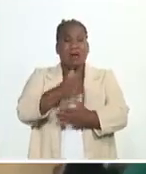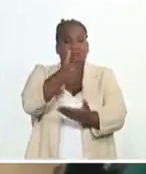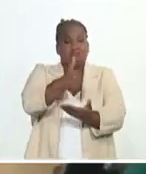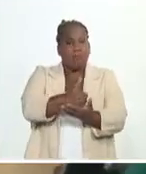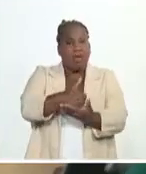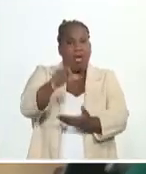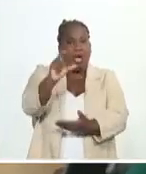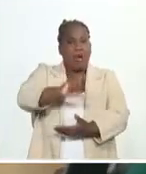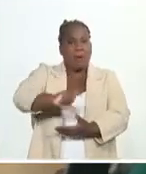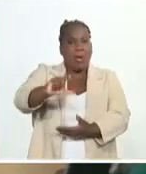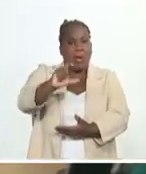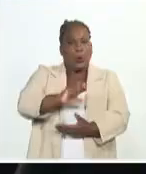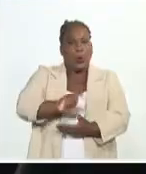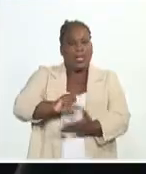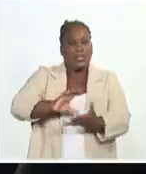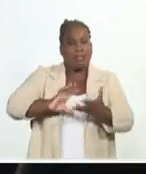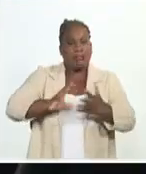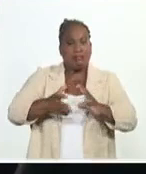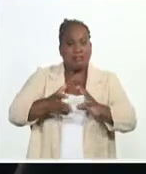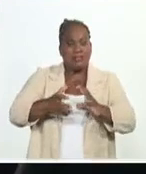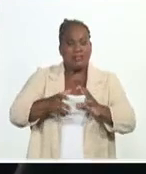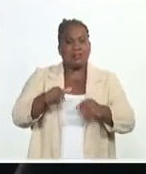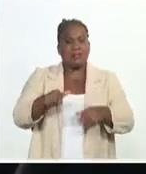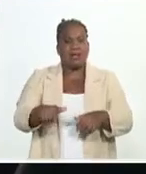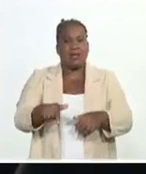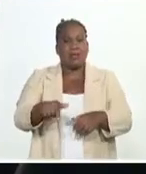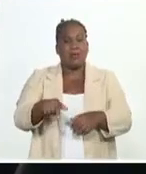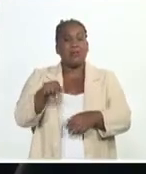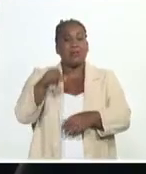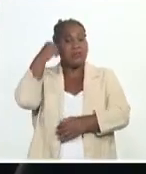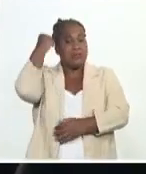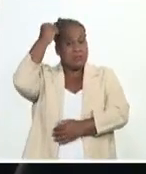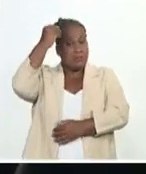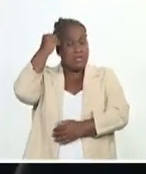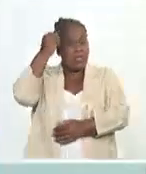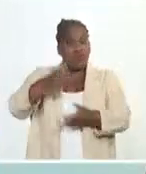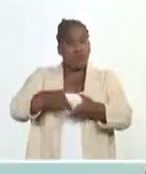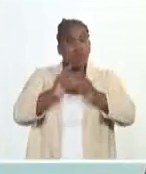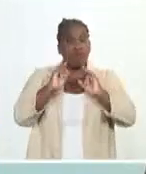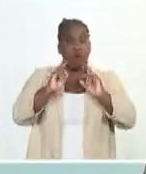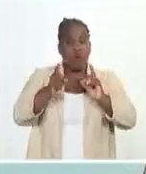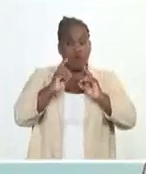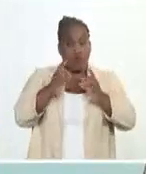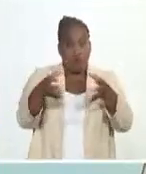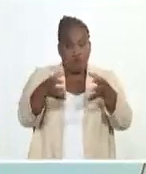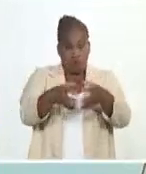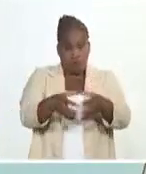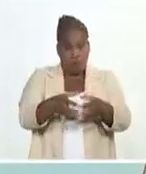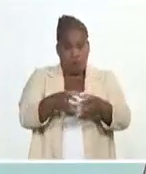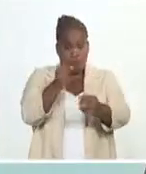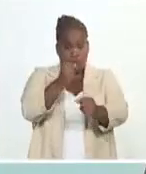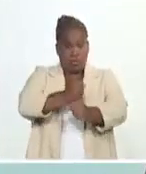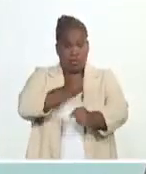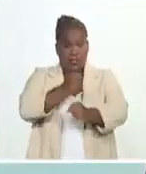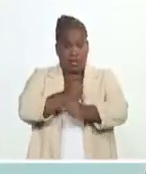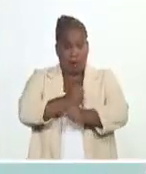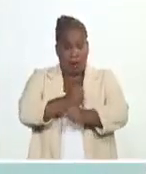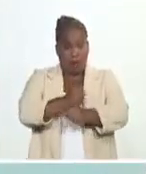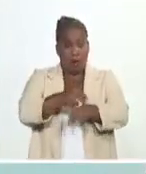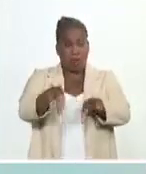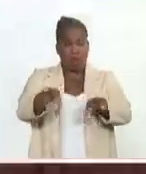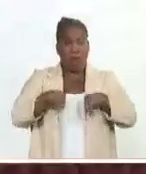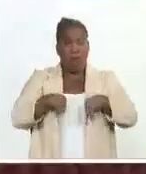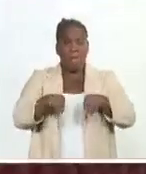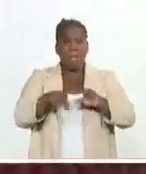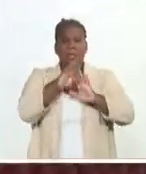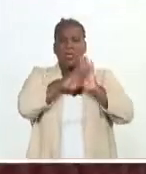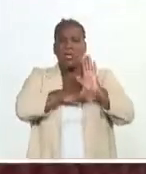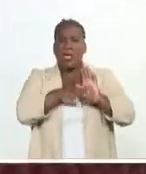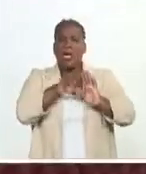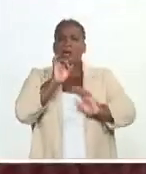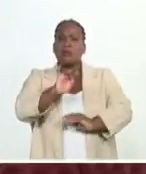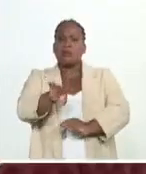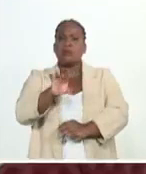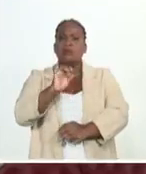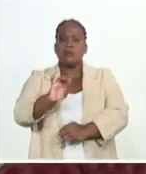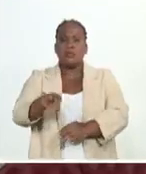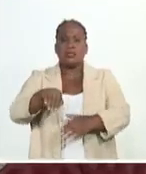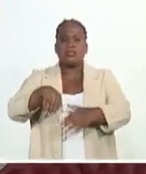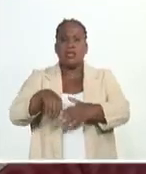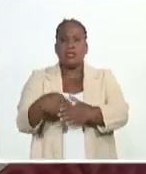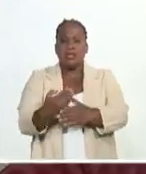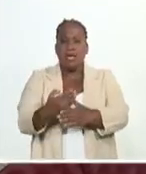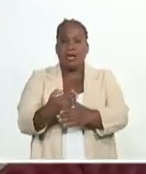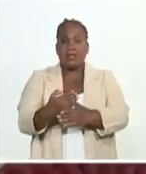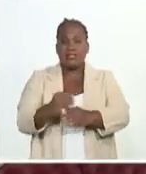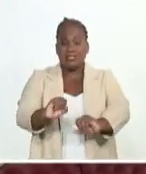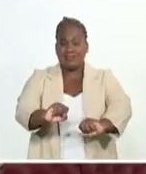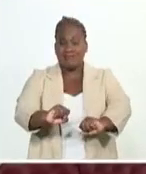compleja, por lo que se evaluó en el Grupo Temporal de Trabajo Provincial adoptar durante 15 días severas medidas para detener